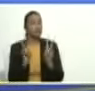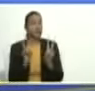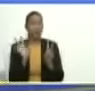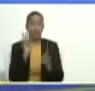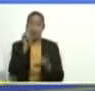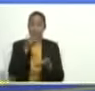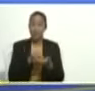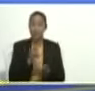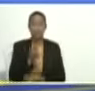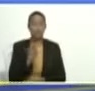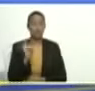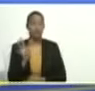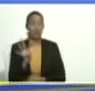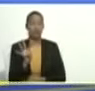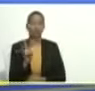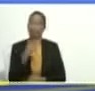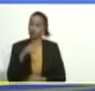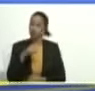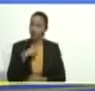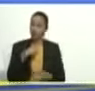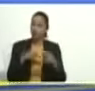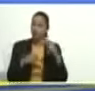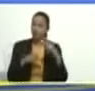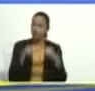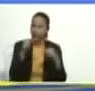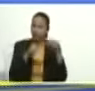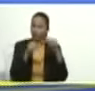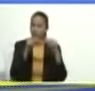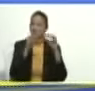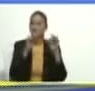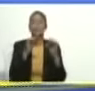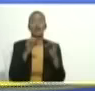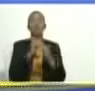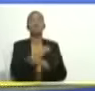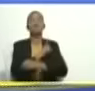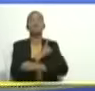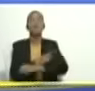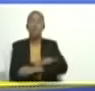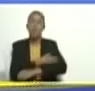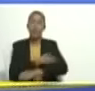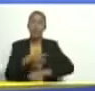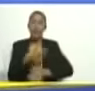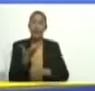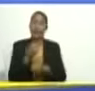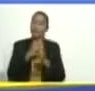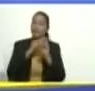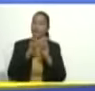2024, estamos construyendo la fuerza moral, las ideas